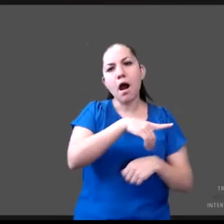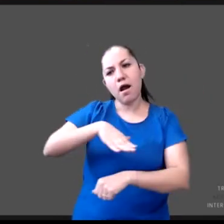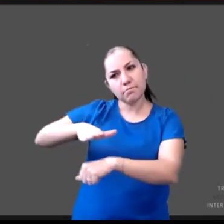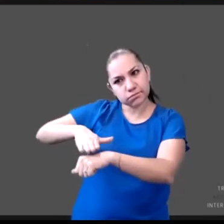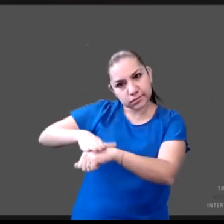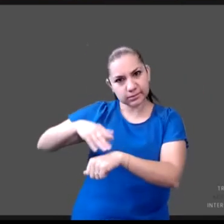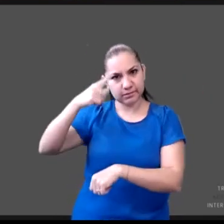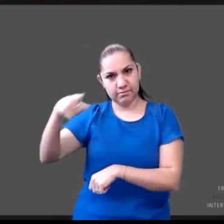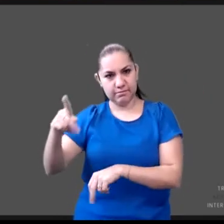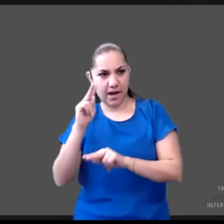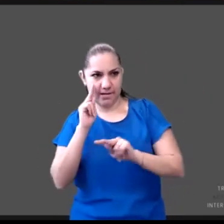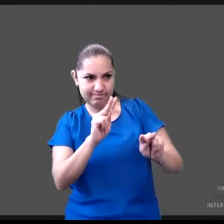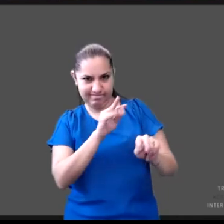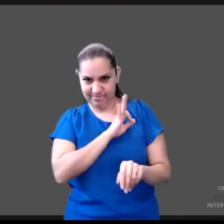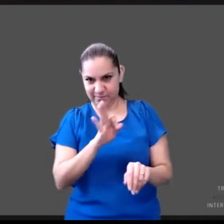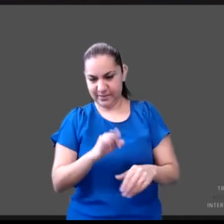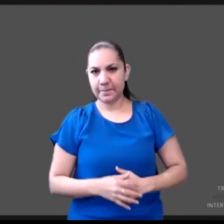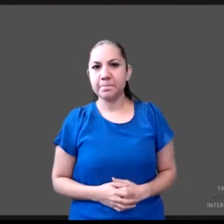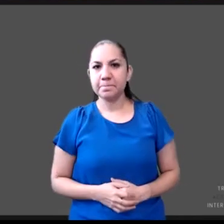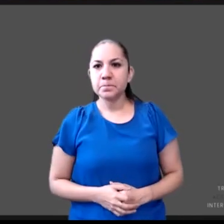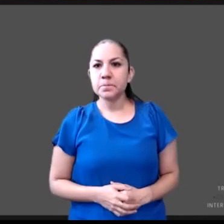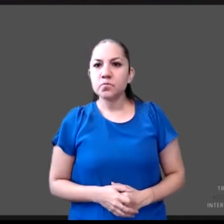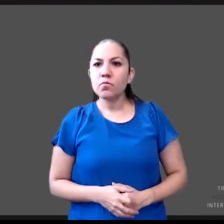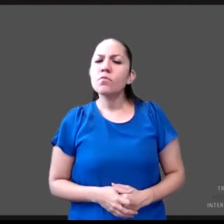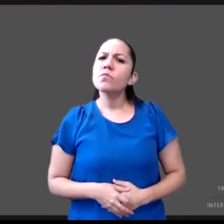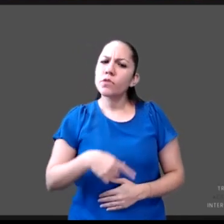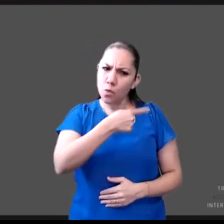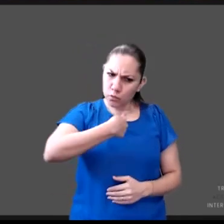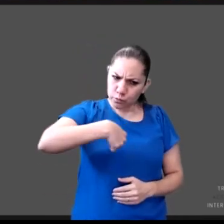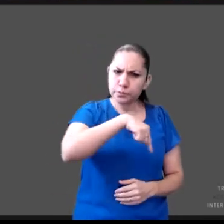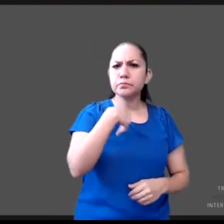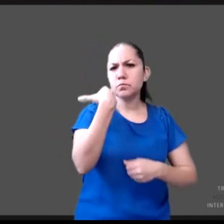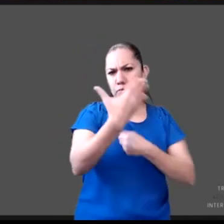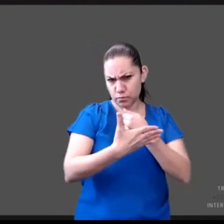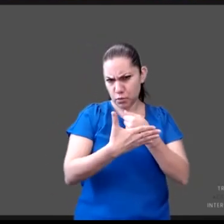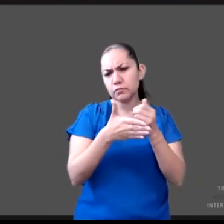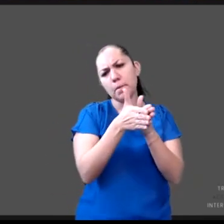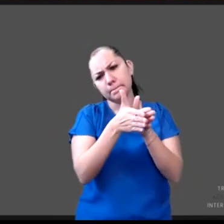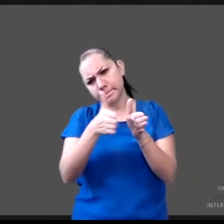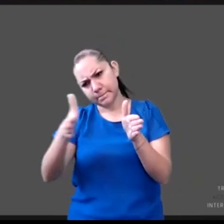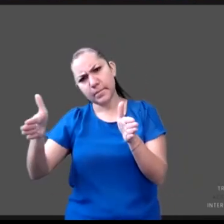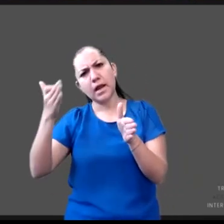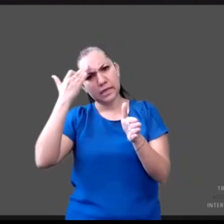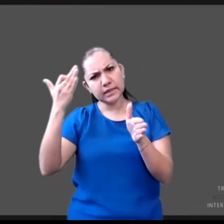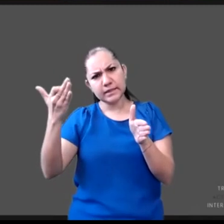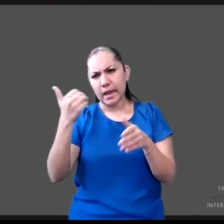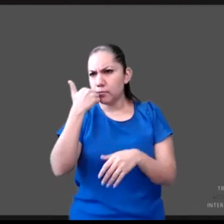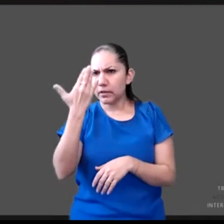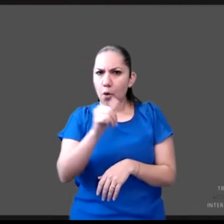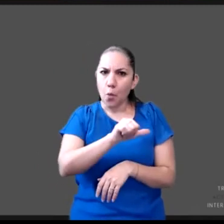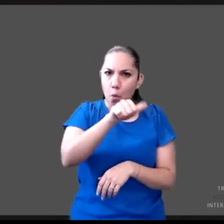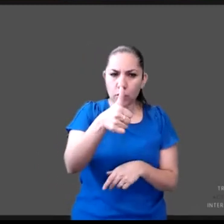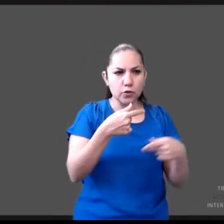nuevos conversatorios. Vamos a comenzar una nueva serie a partir de la segunda,